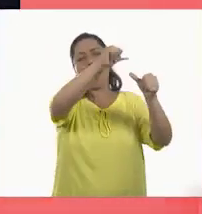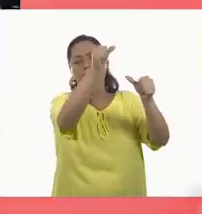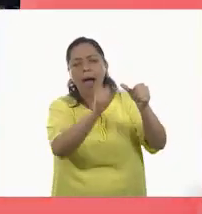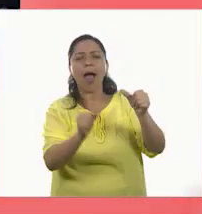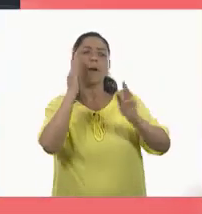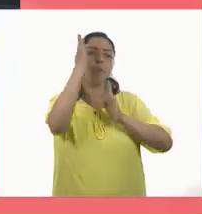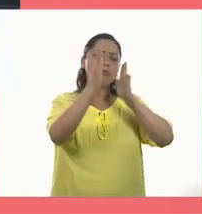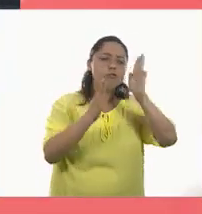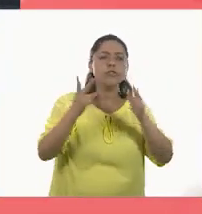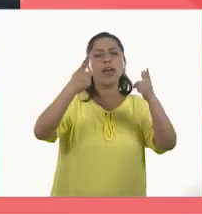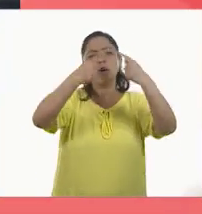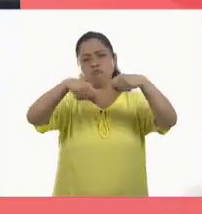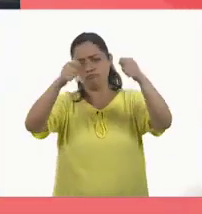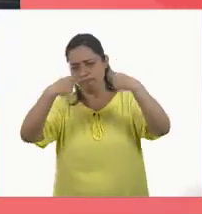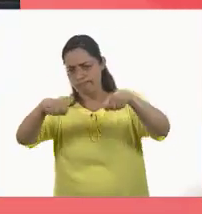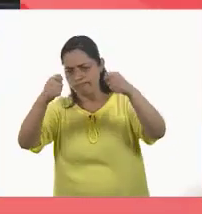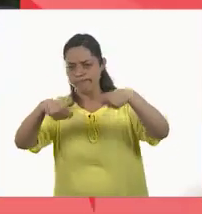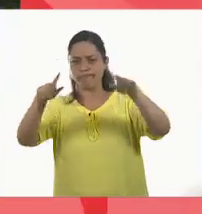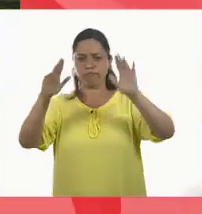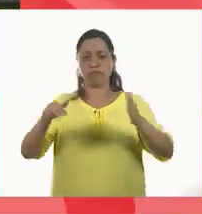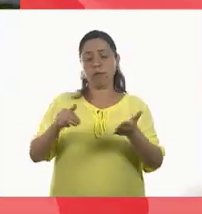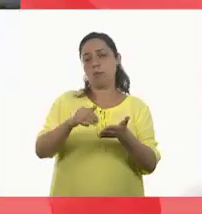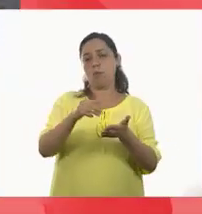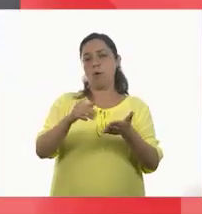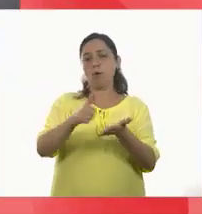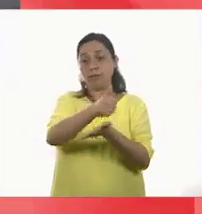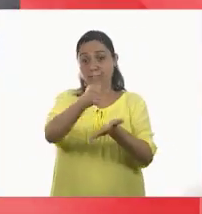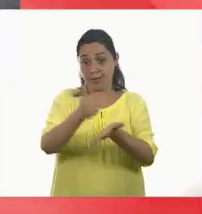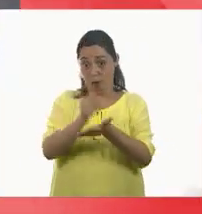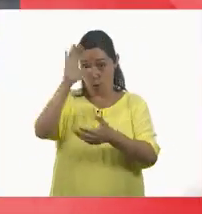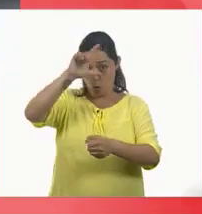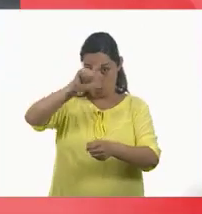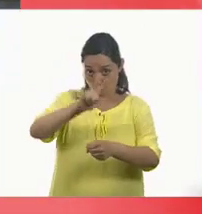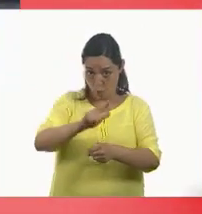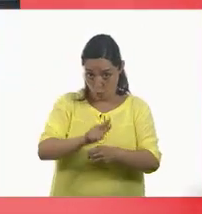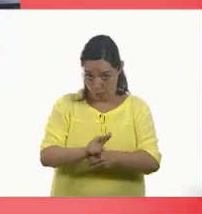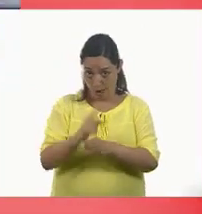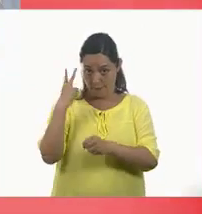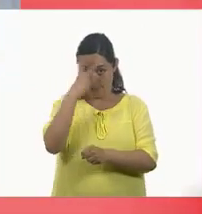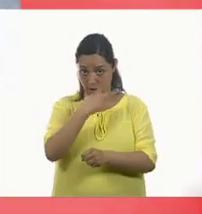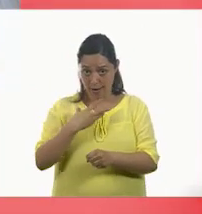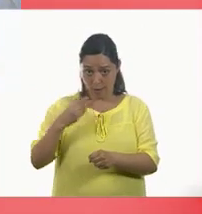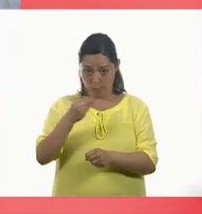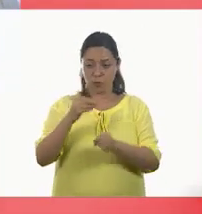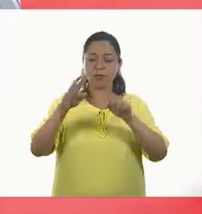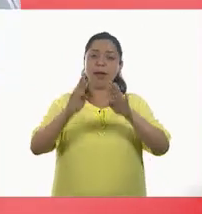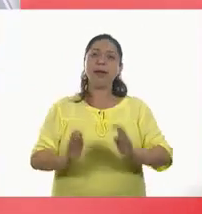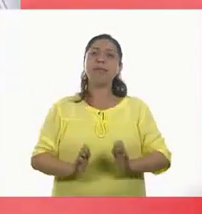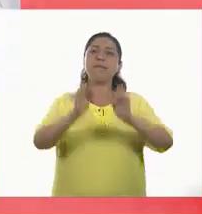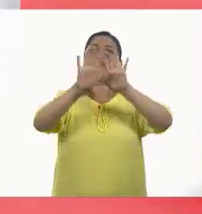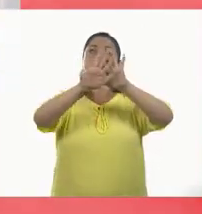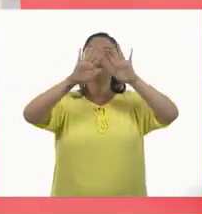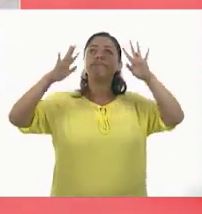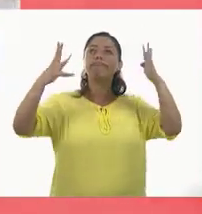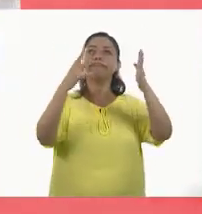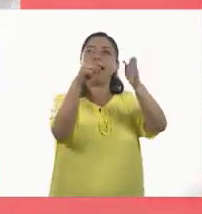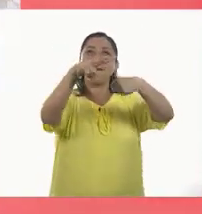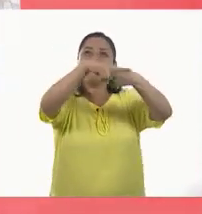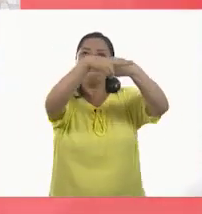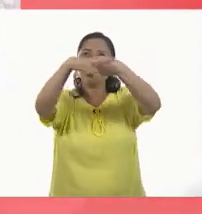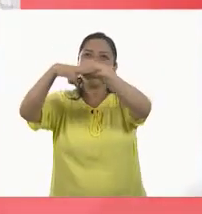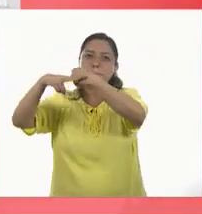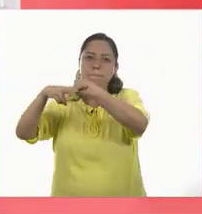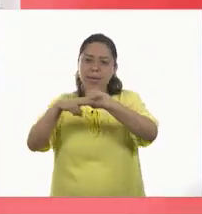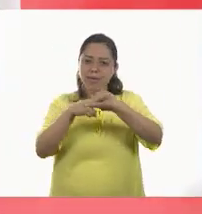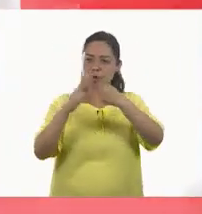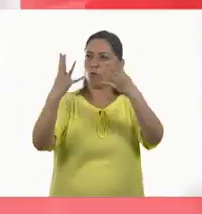tiendas. El Centro Cultural Villahermosa es un edificio con fachada de cristal que contrasta con las construcciones que se